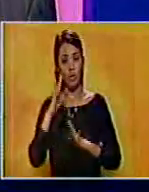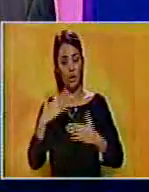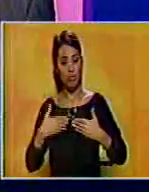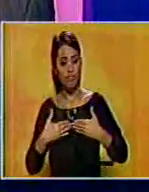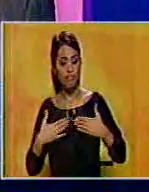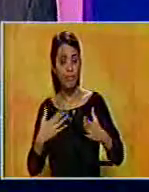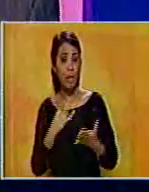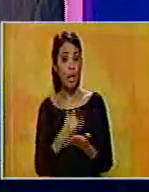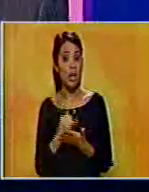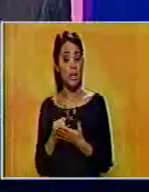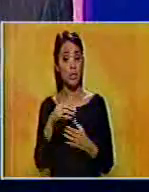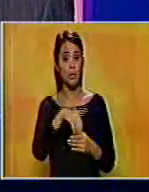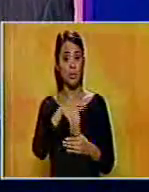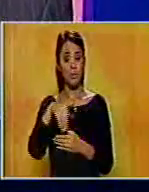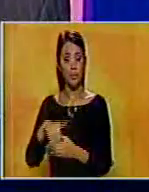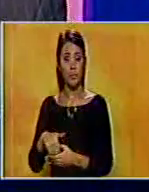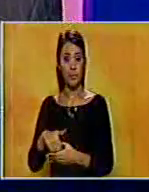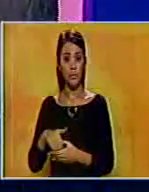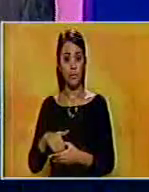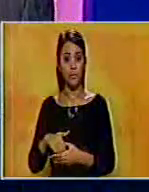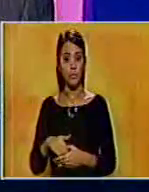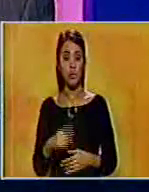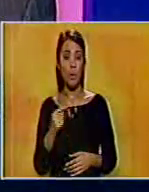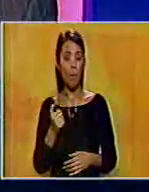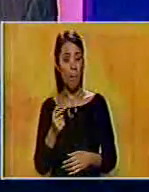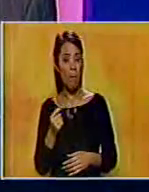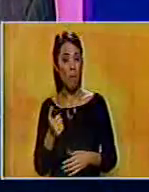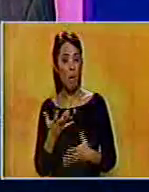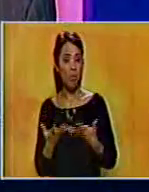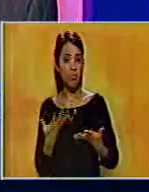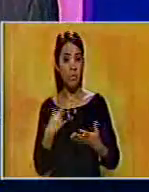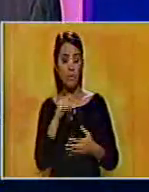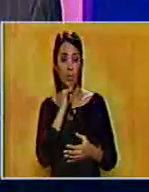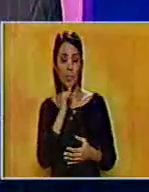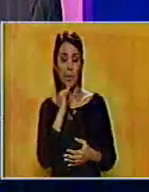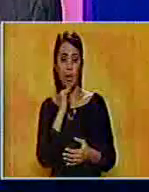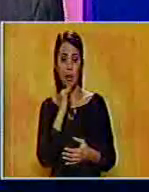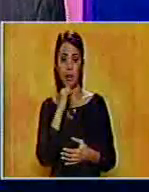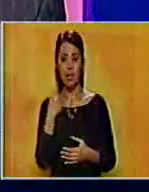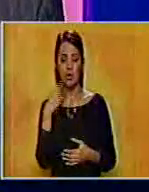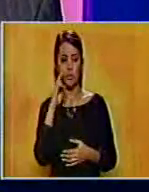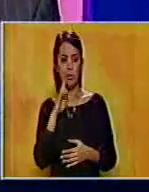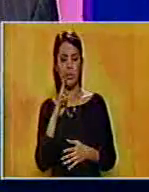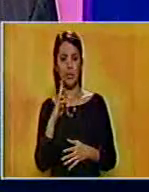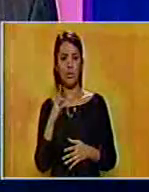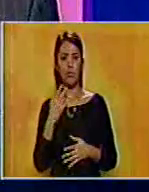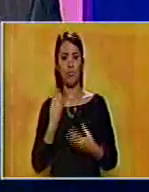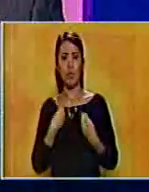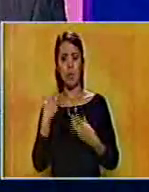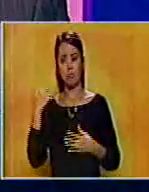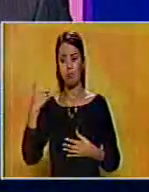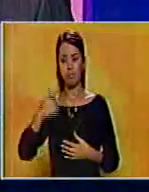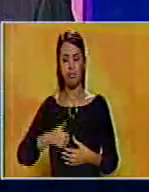registro electoral más poco celebrada o anunciada que yo haya visto en mi vida